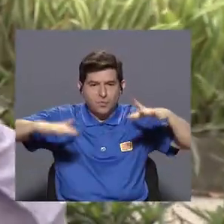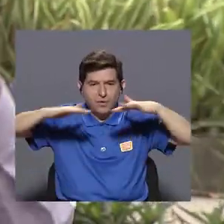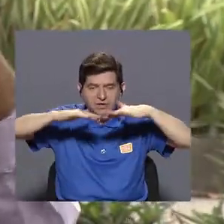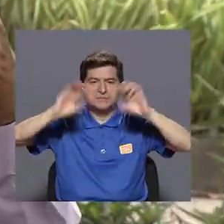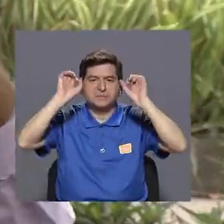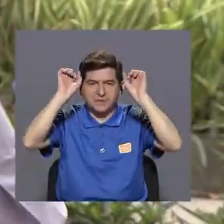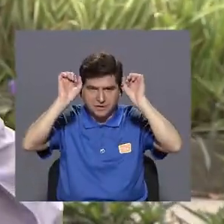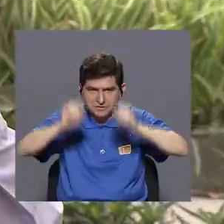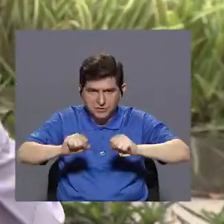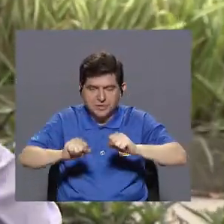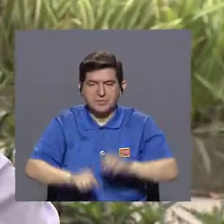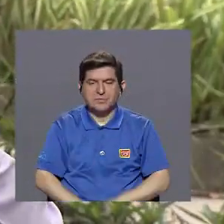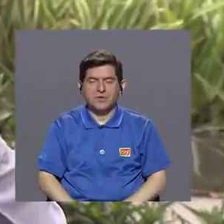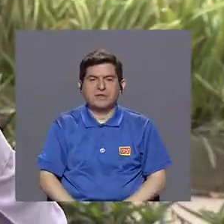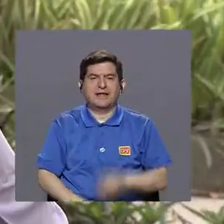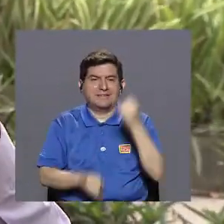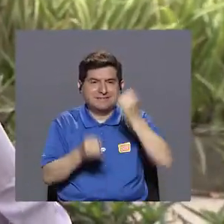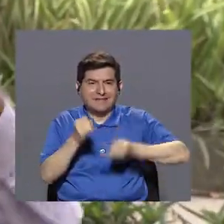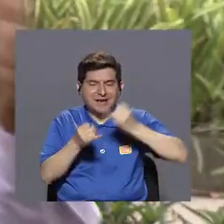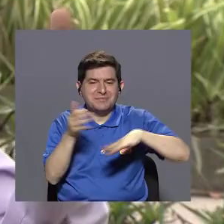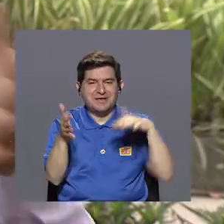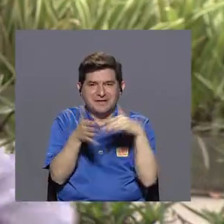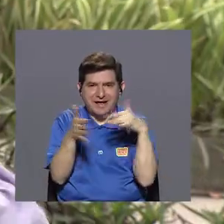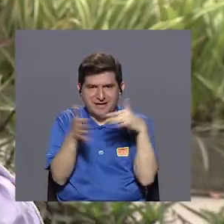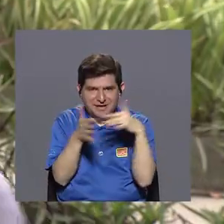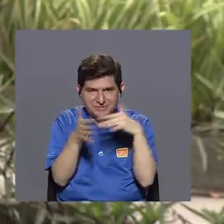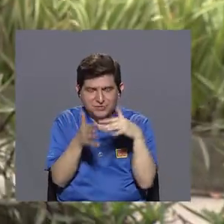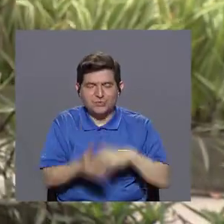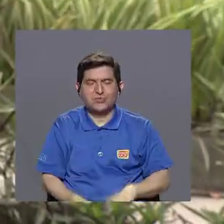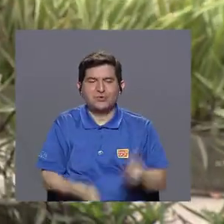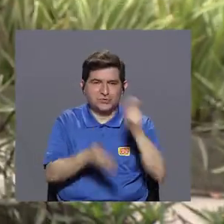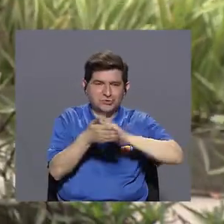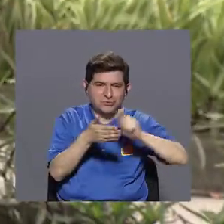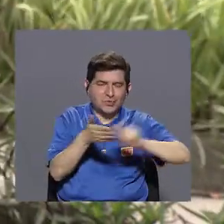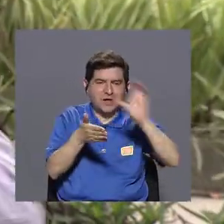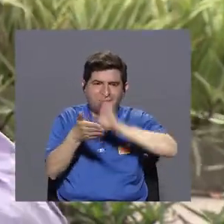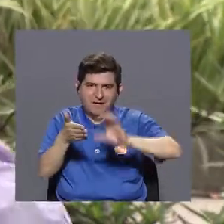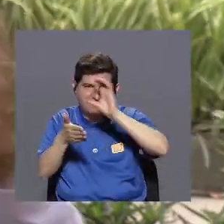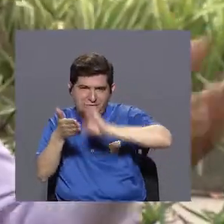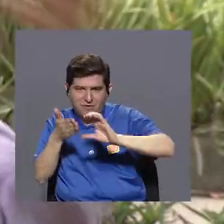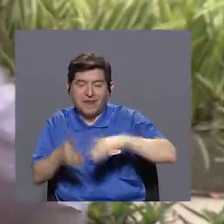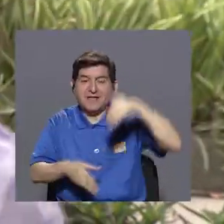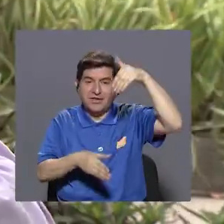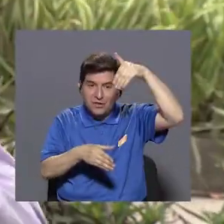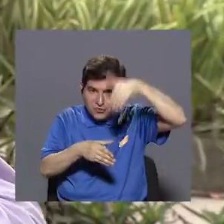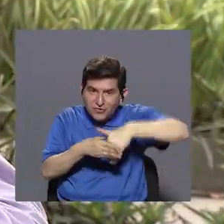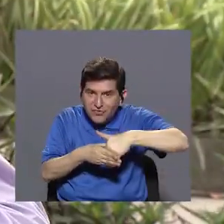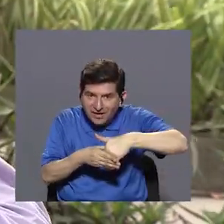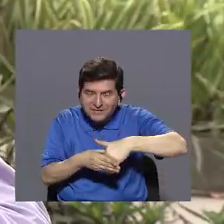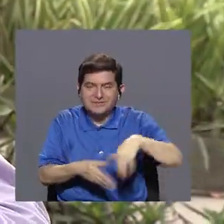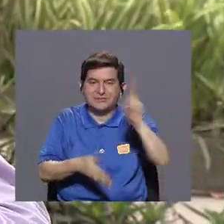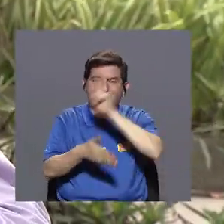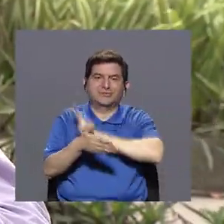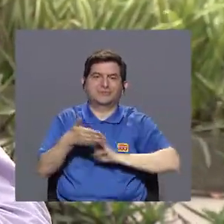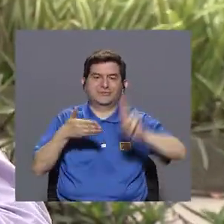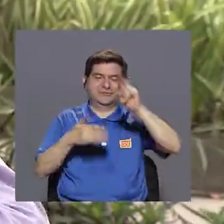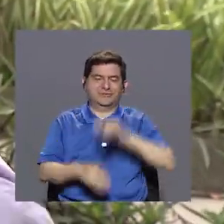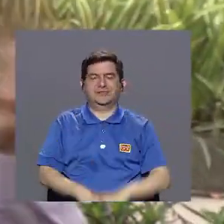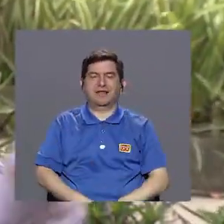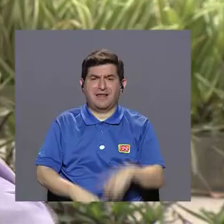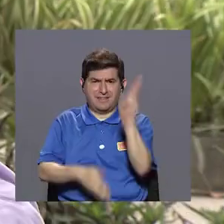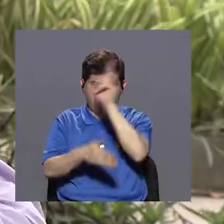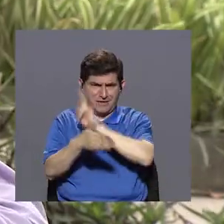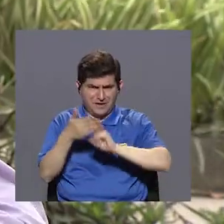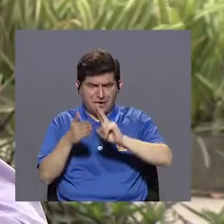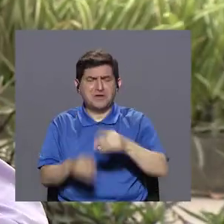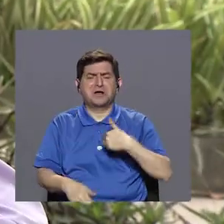espacio para poder terminar sus estudios de tanto primaria como secundaria dentro de la universidad.